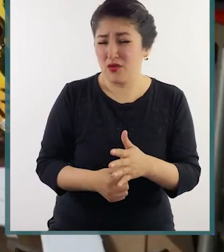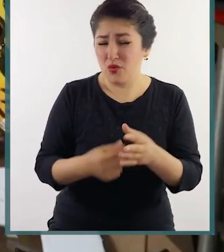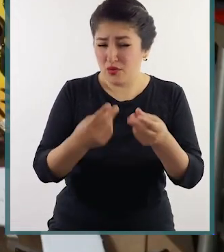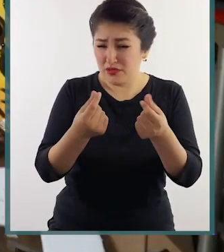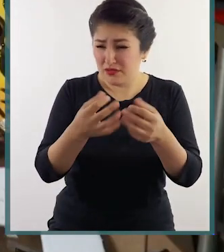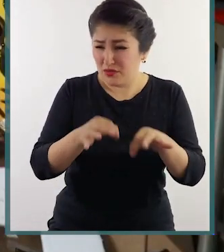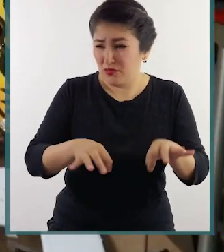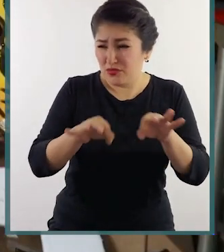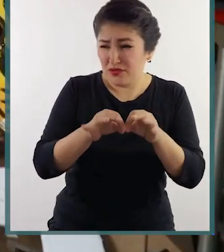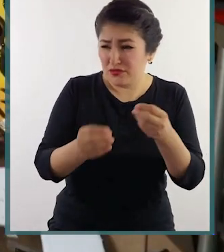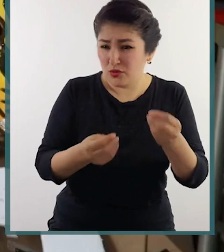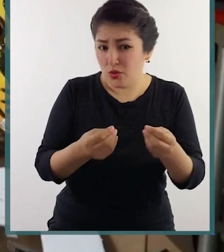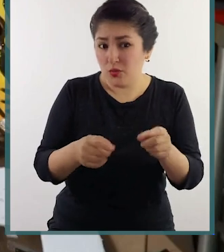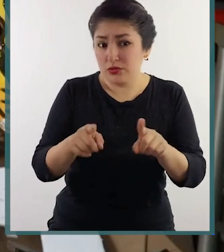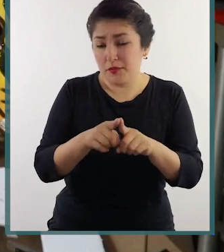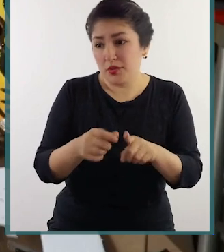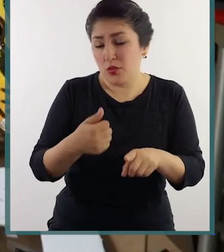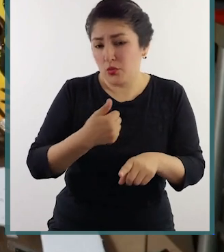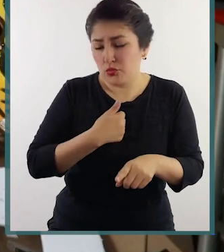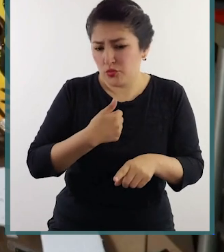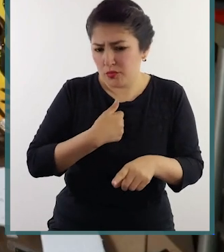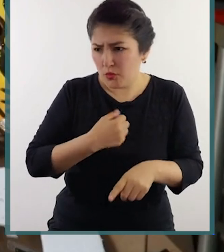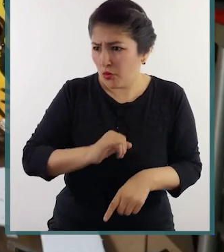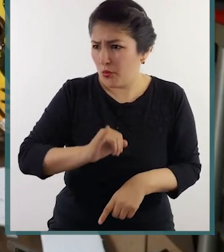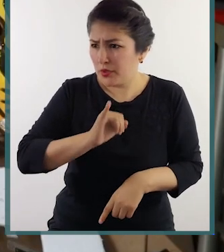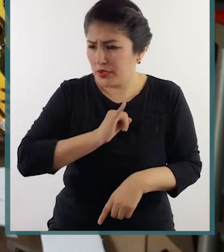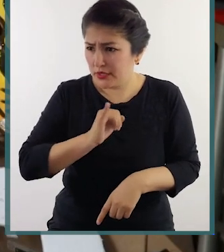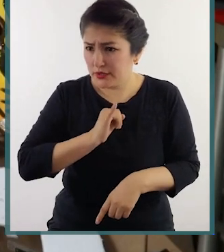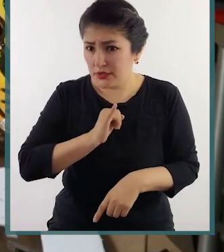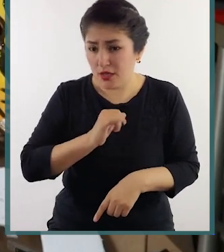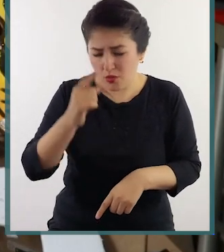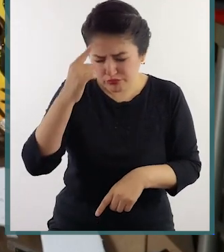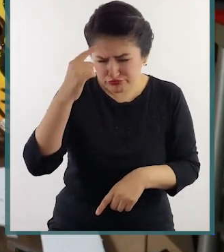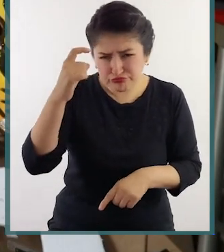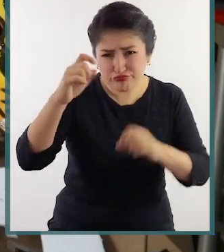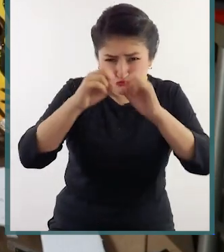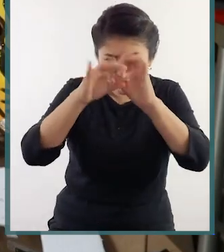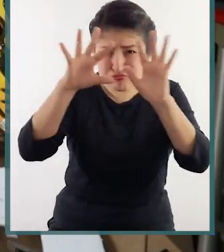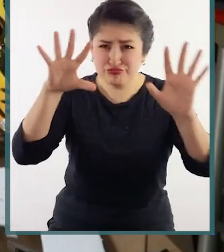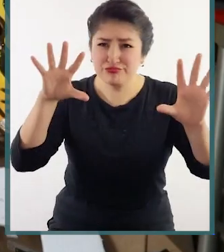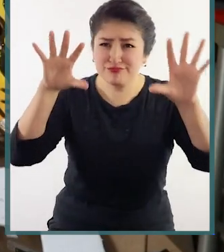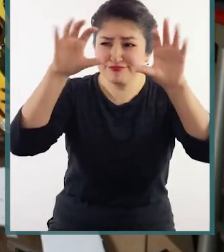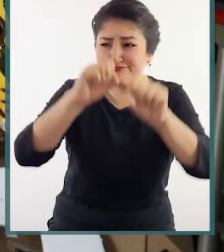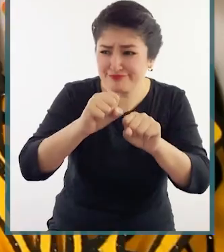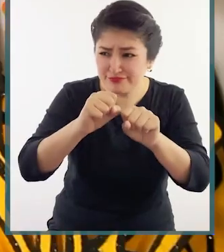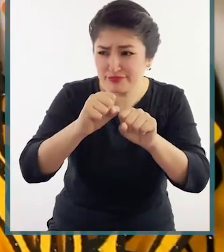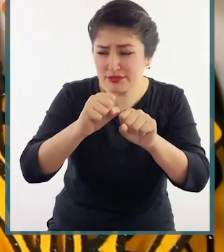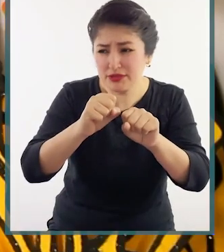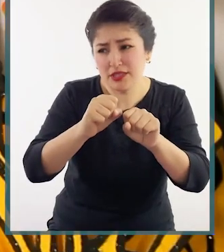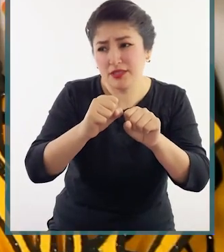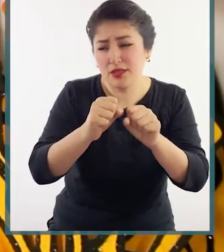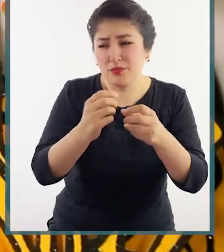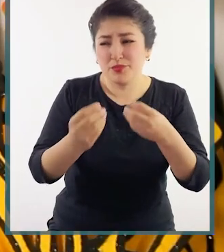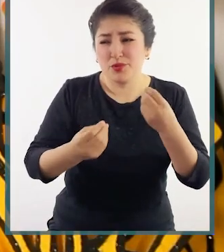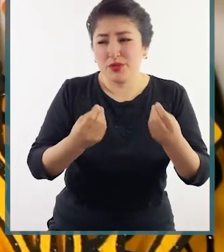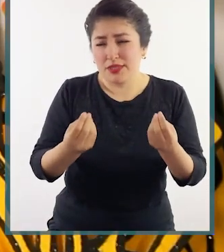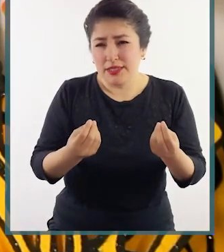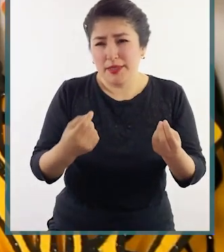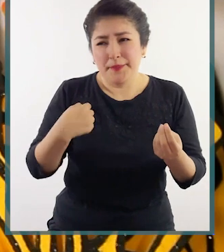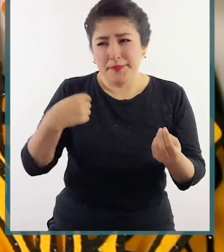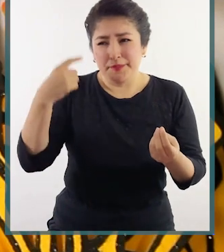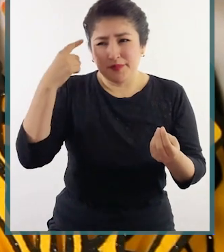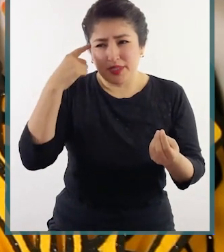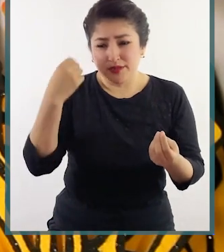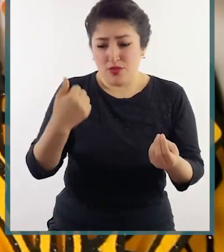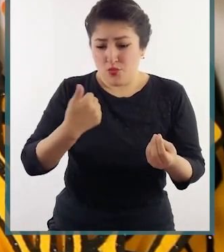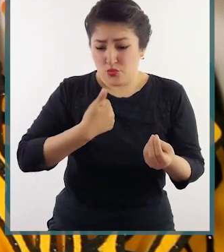también toca el tema de validación o el tema de la juventud, también abrazar los sueños. Y es porque el mensaje